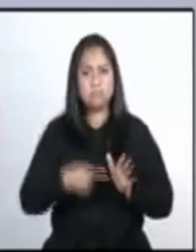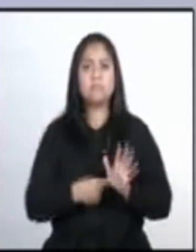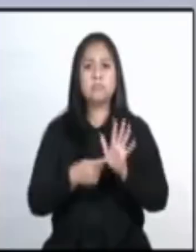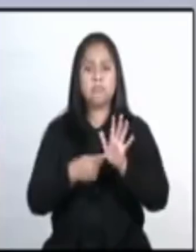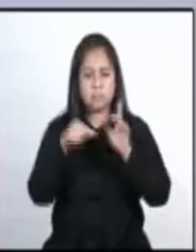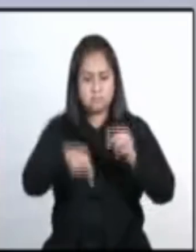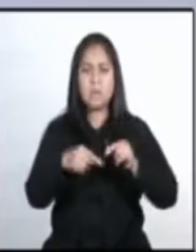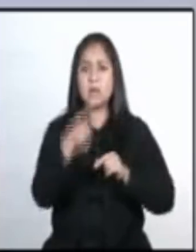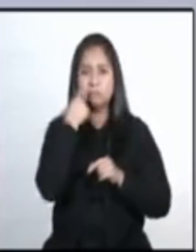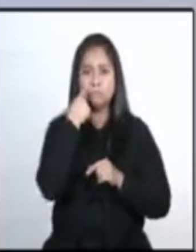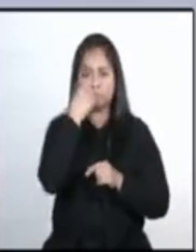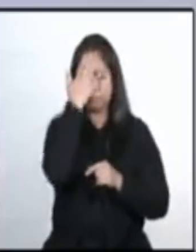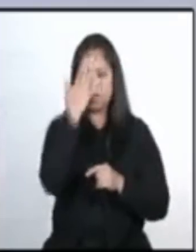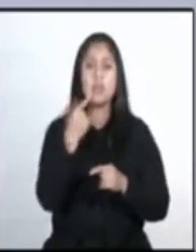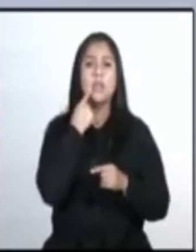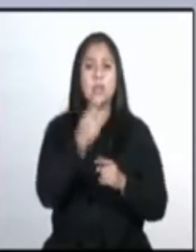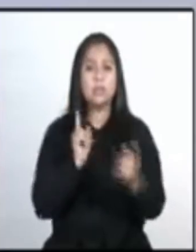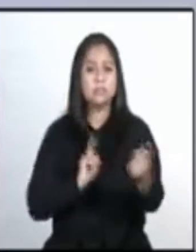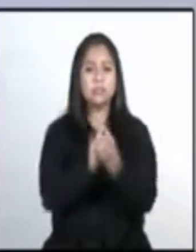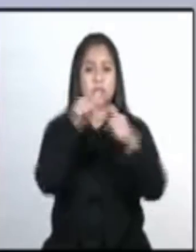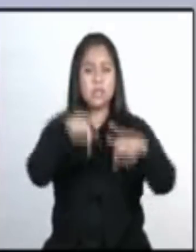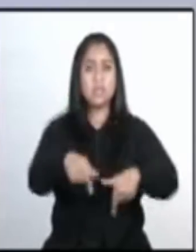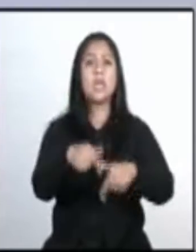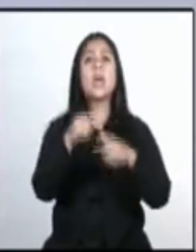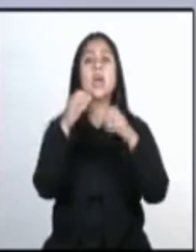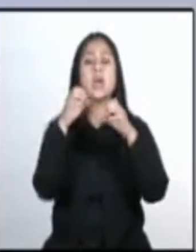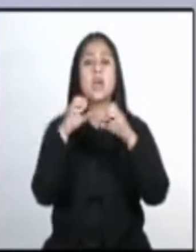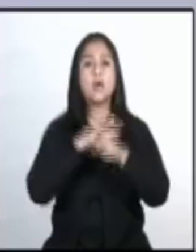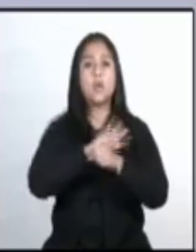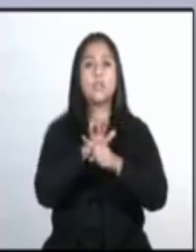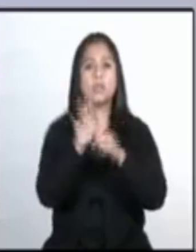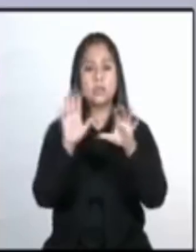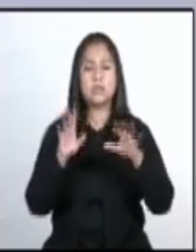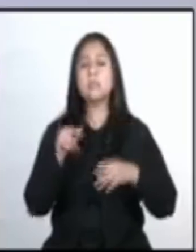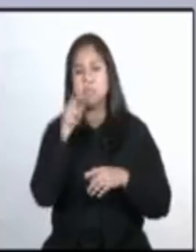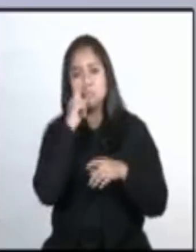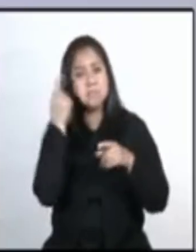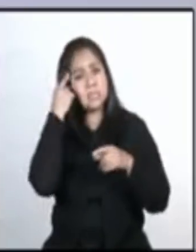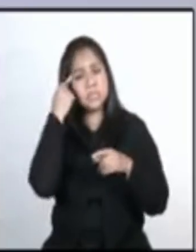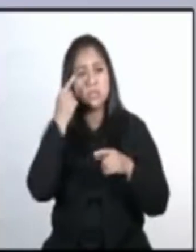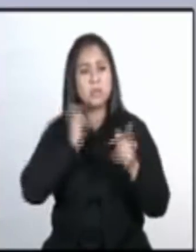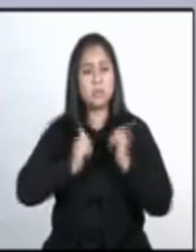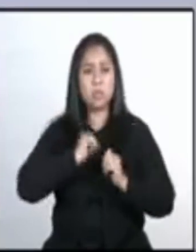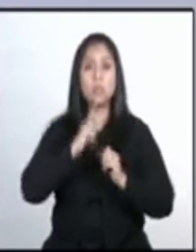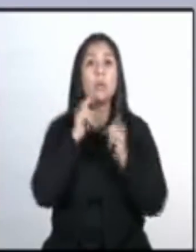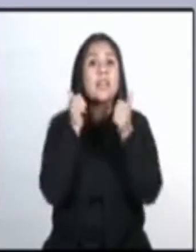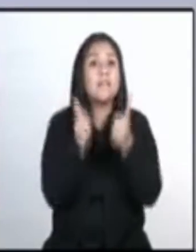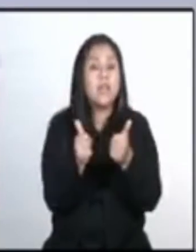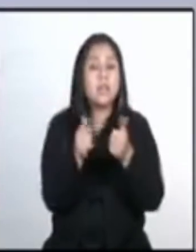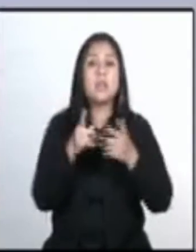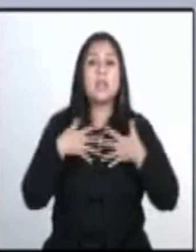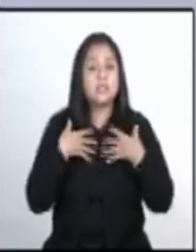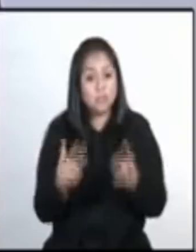para enfrentar la pandemia del COVID-19, y lo hago pensando y actuando por el bien y la salud de la mayoría de